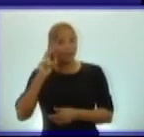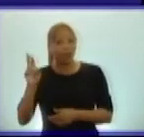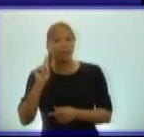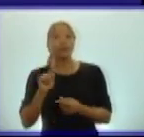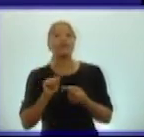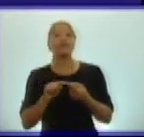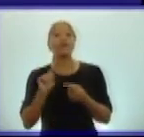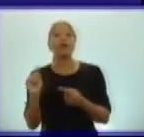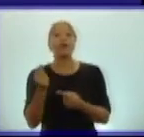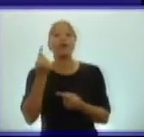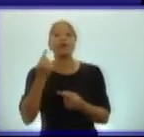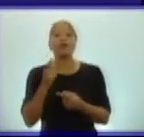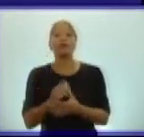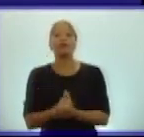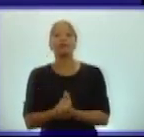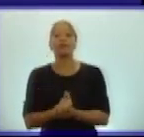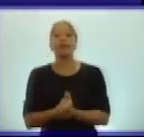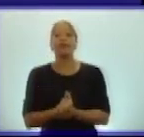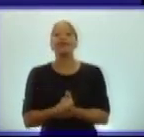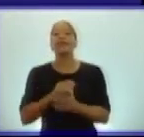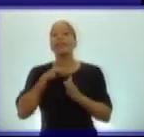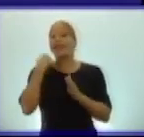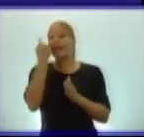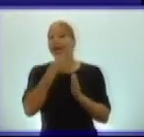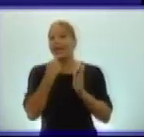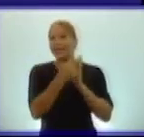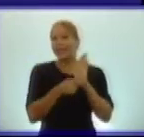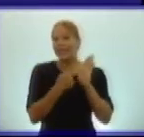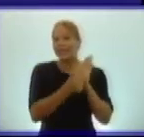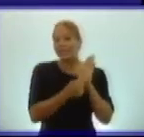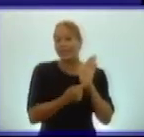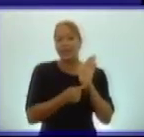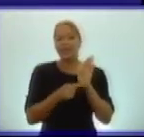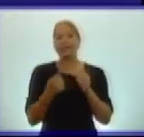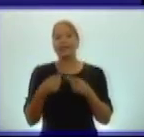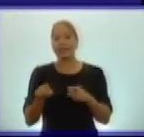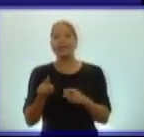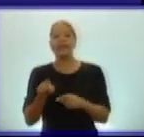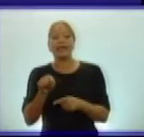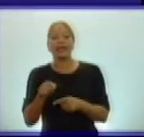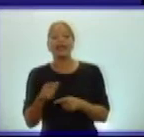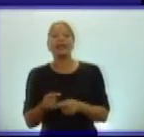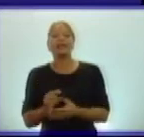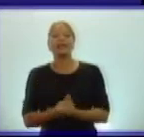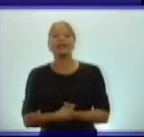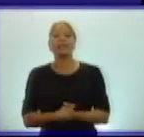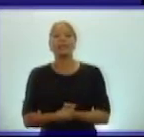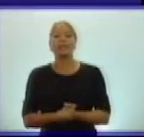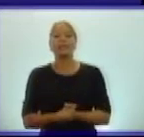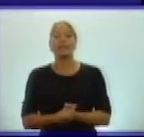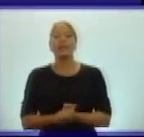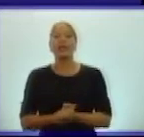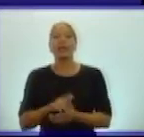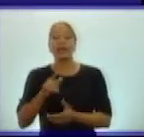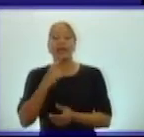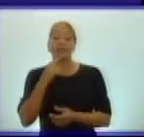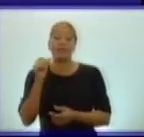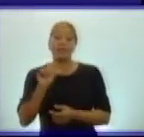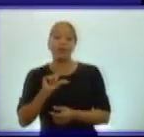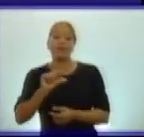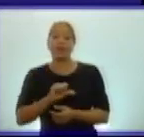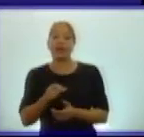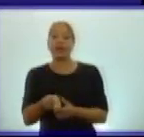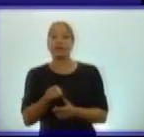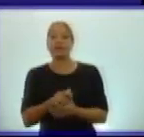las grandes características o de los grandes elementos que condujo y que contribuyó a la formación de